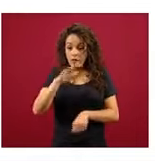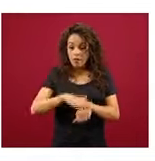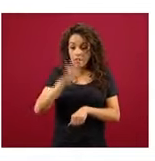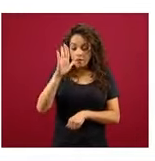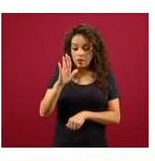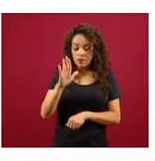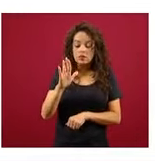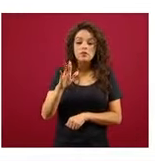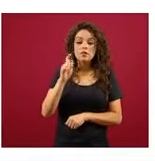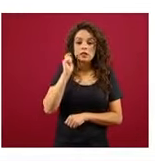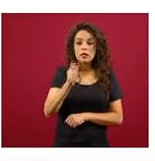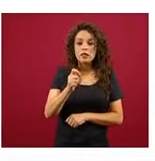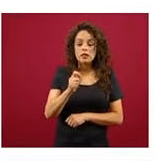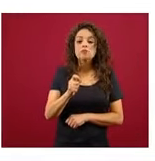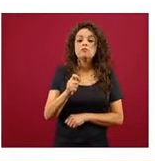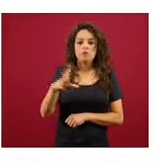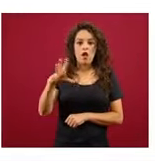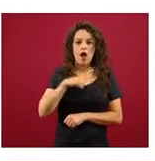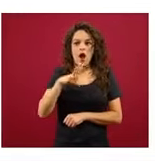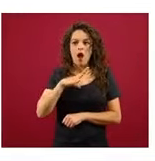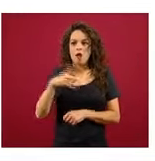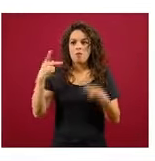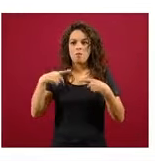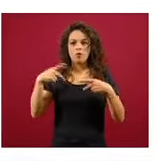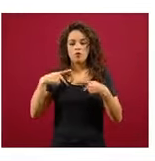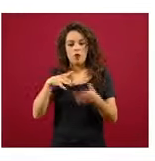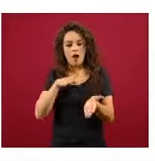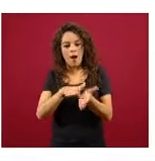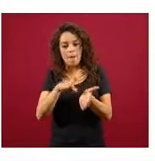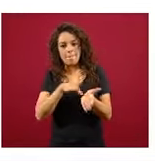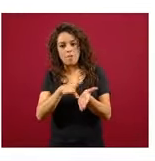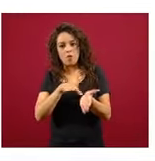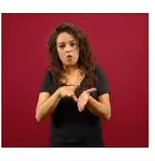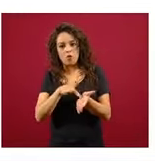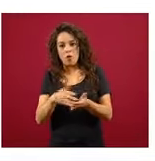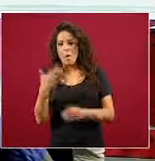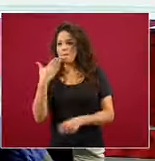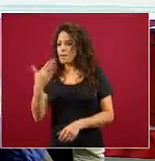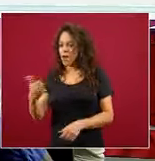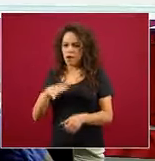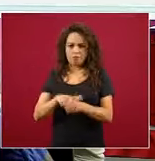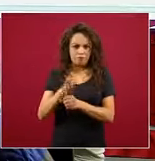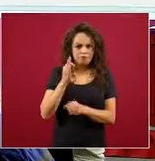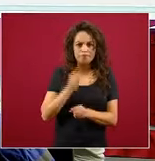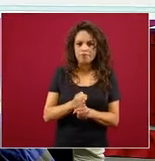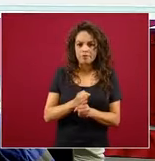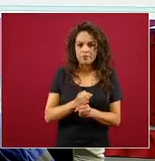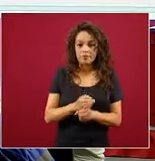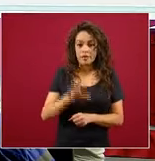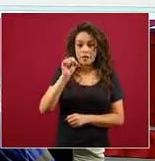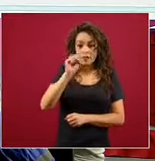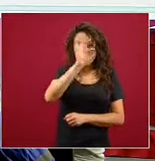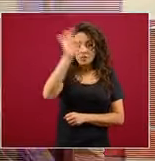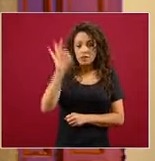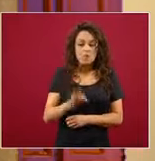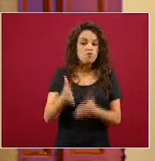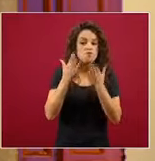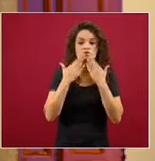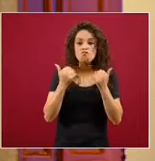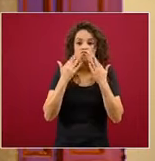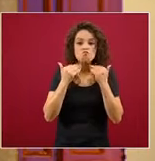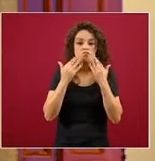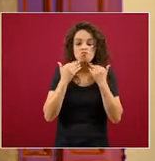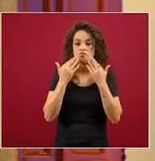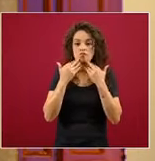tener alguien que les auxilie de manera suficiente. El 60% no tienen suficiente